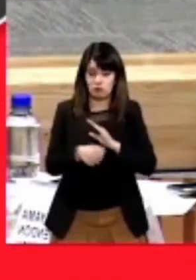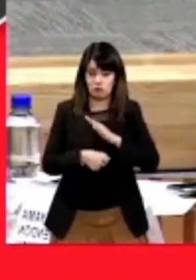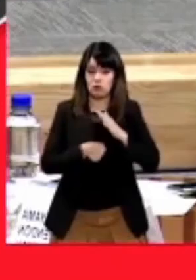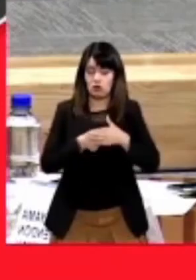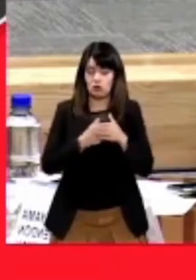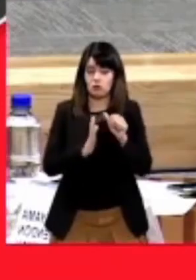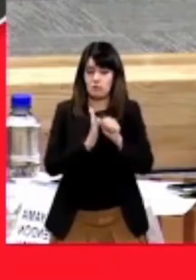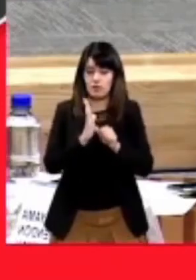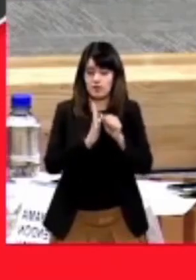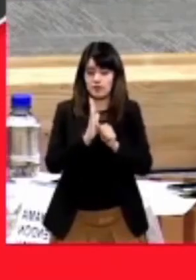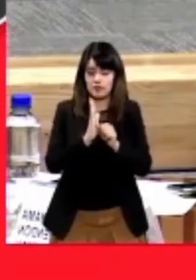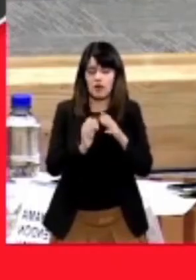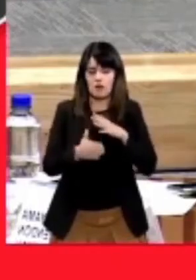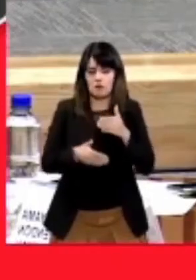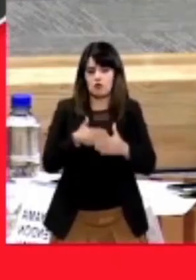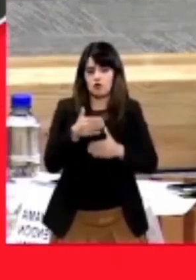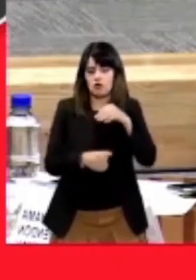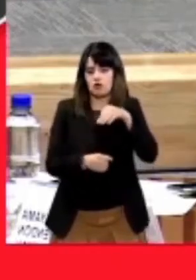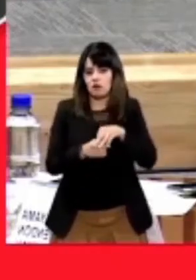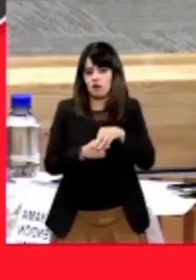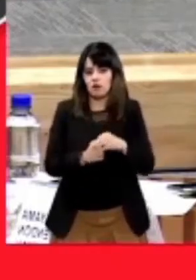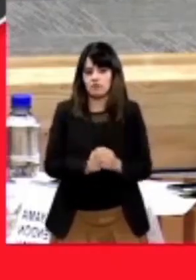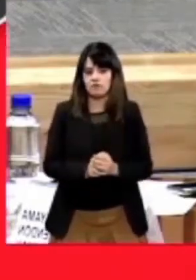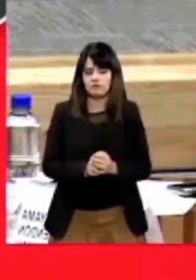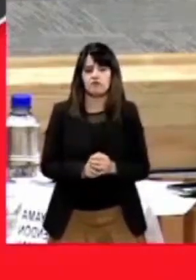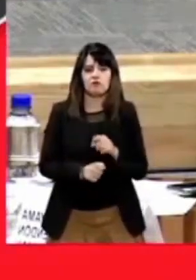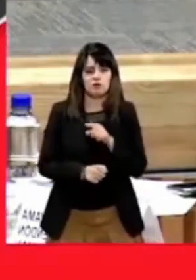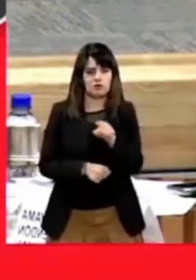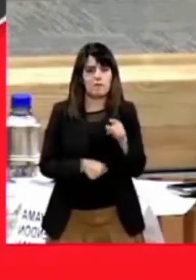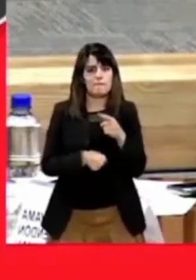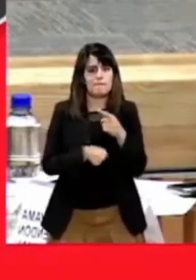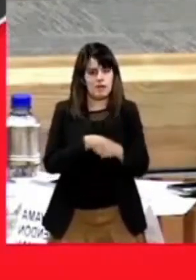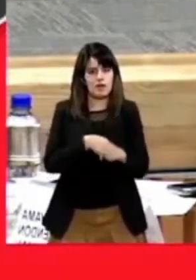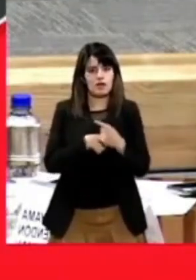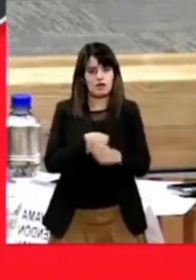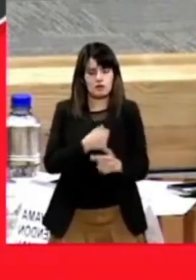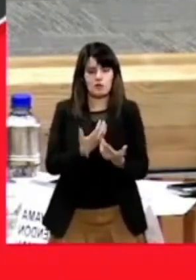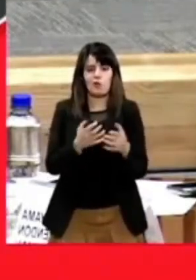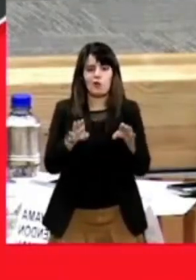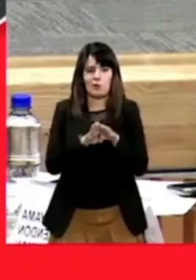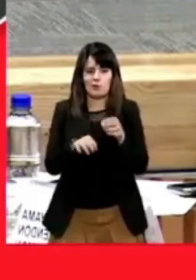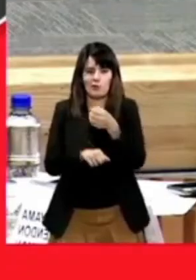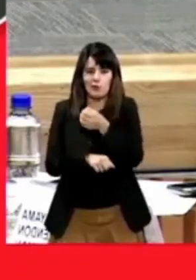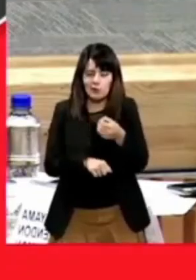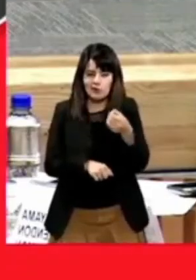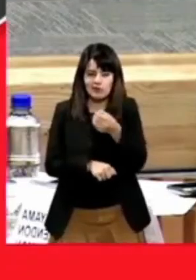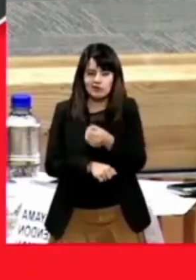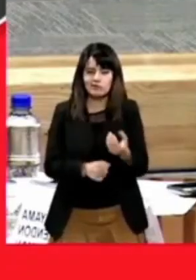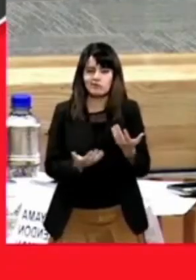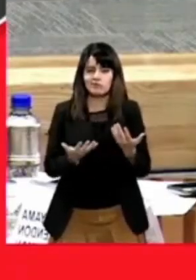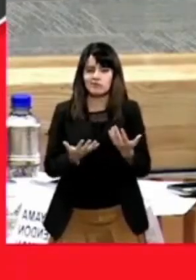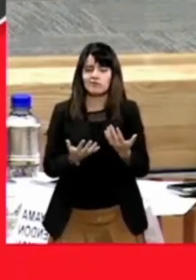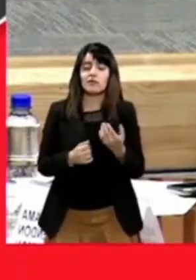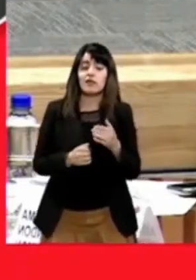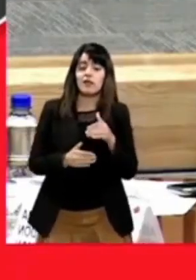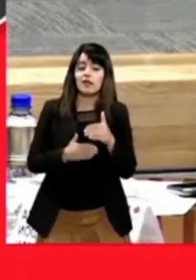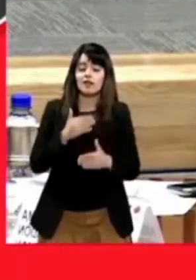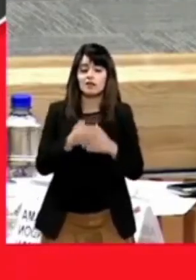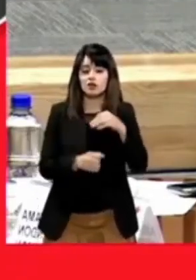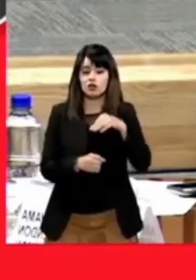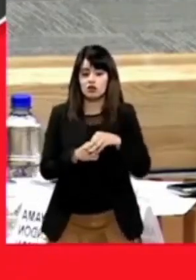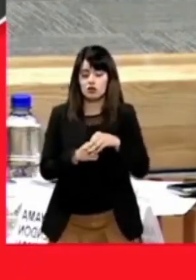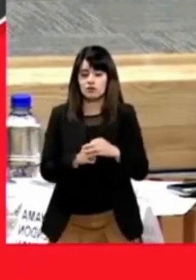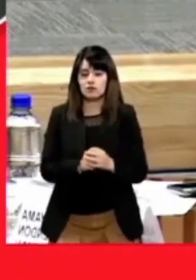proceso electoral? Bueno, están poniendo en riesgo la operación de las elecciones y